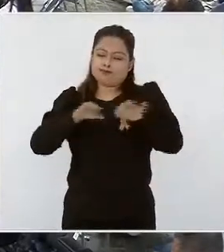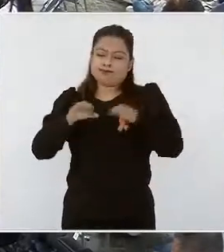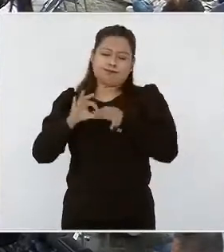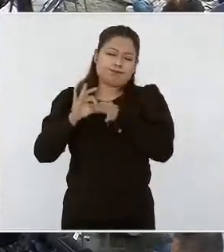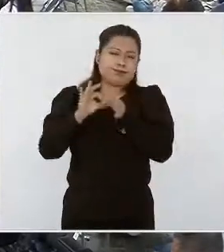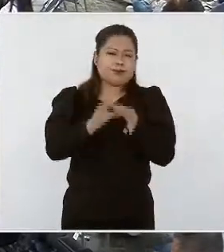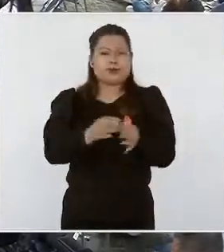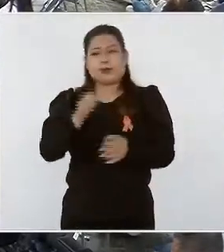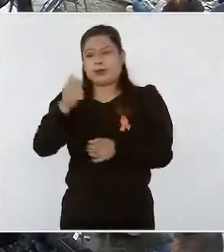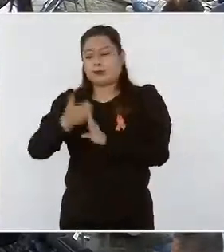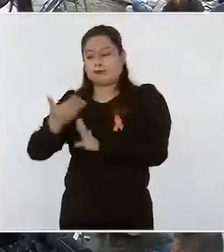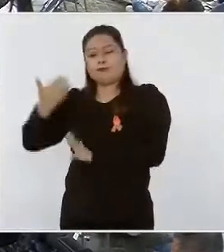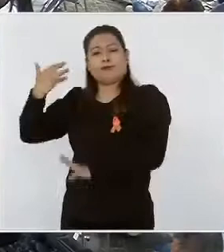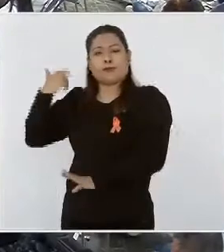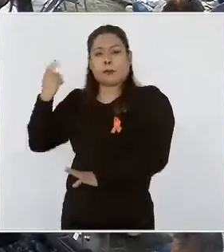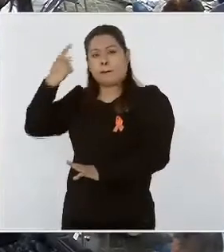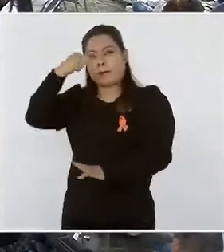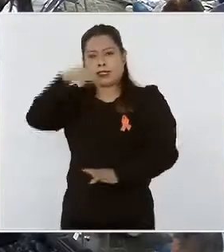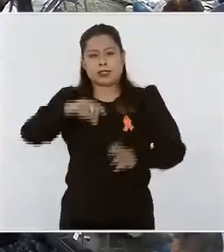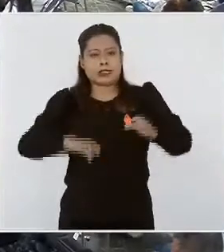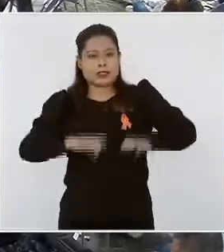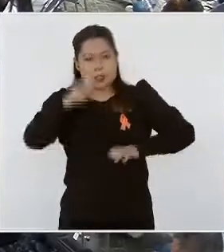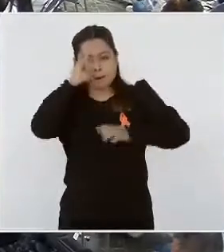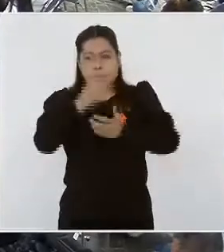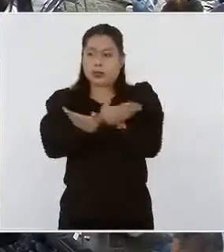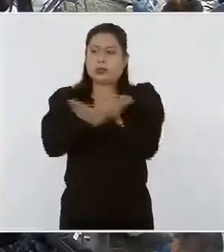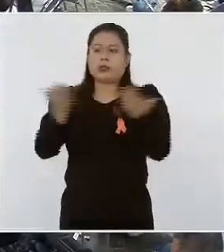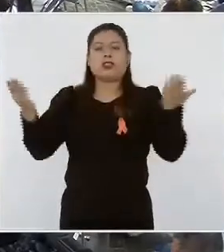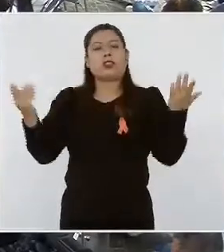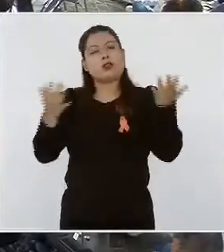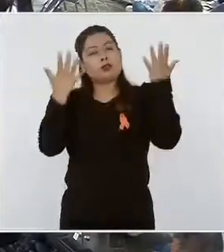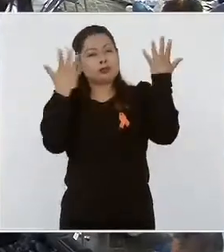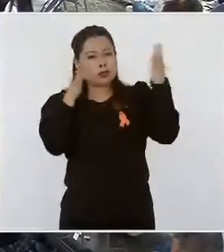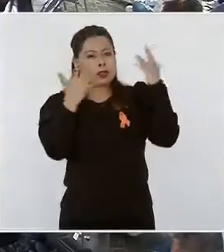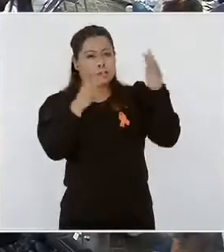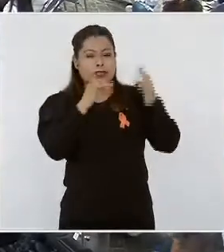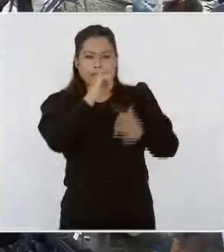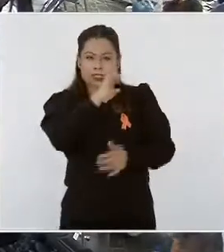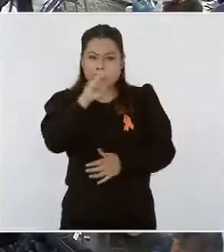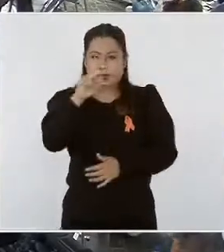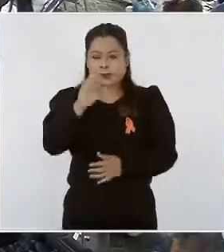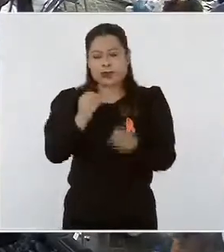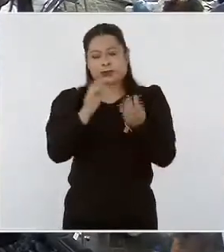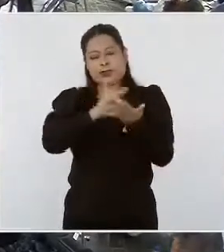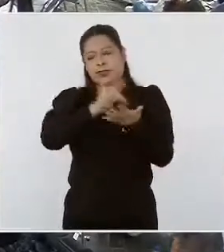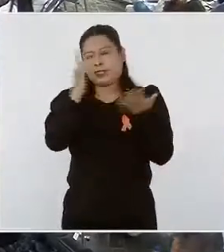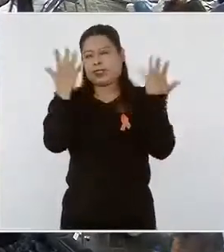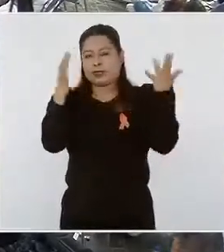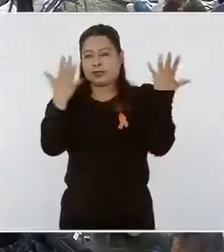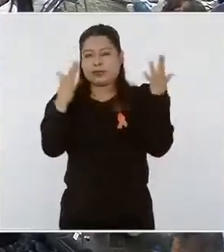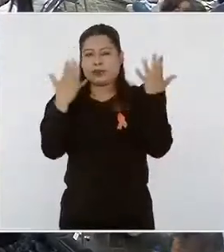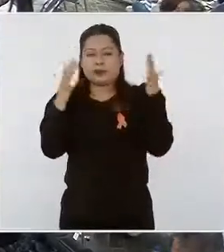desde varios días antes para este evento, para ustedes chicos. Un aplauso por favor para todos ellos, muchas gracias.